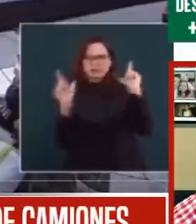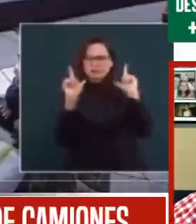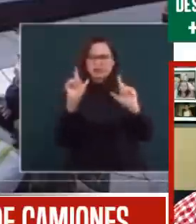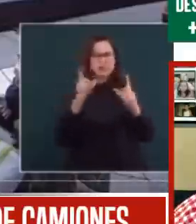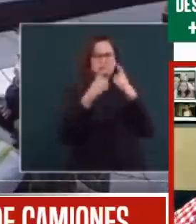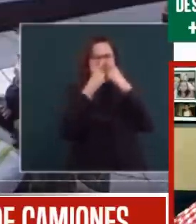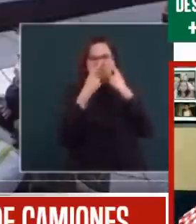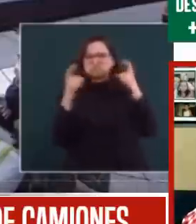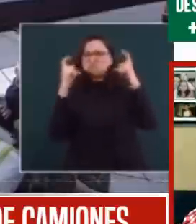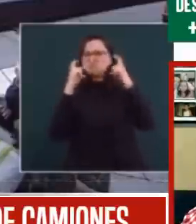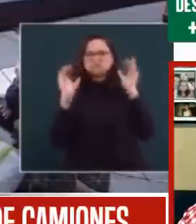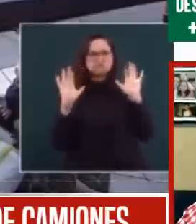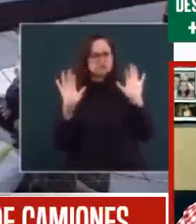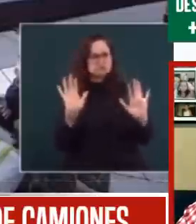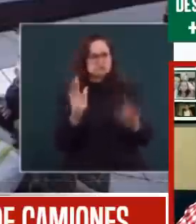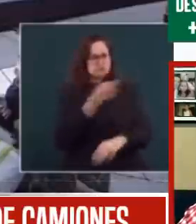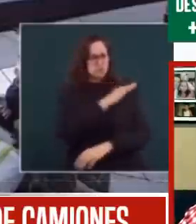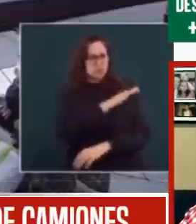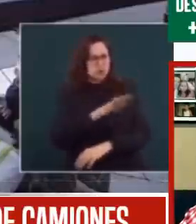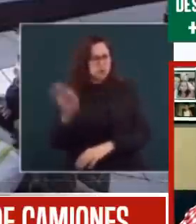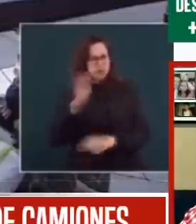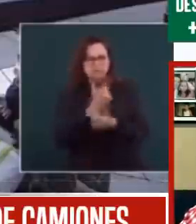lo puede hacer